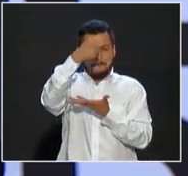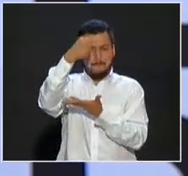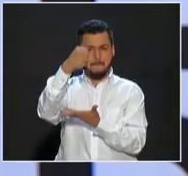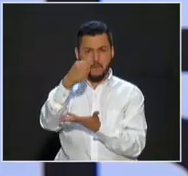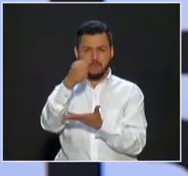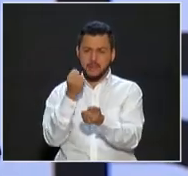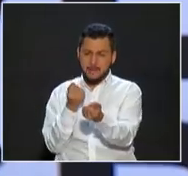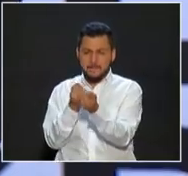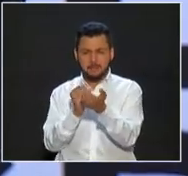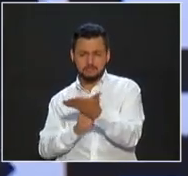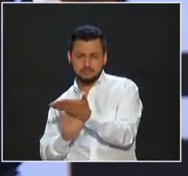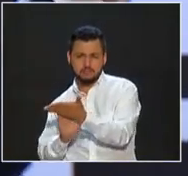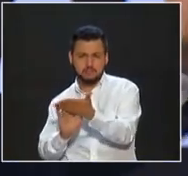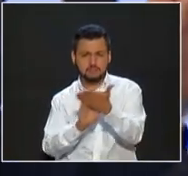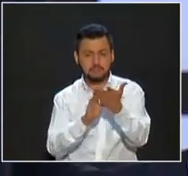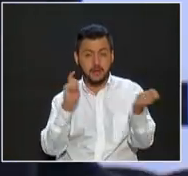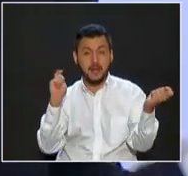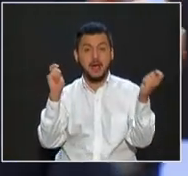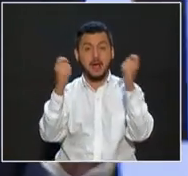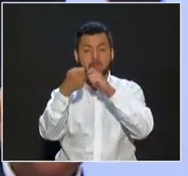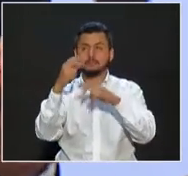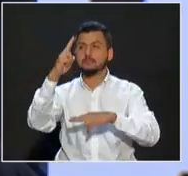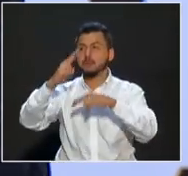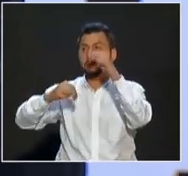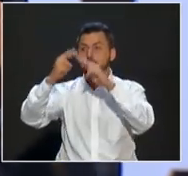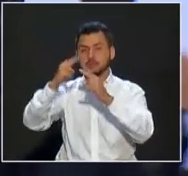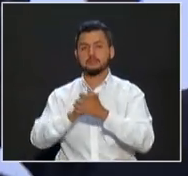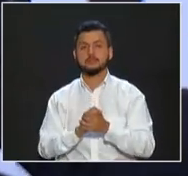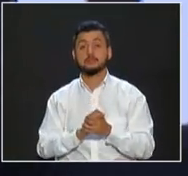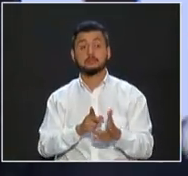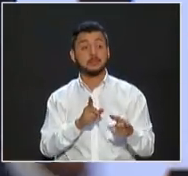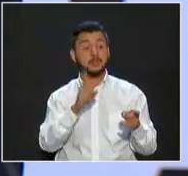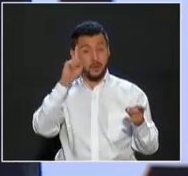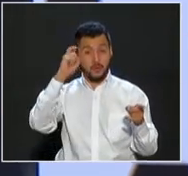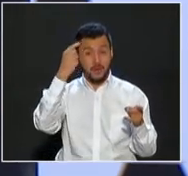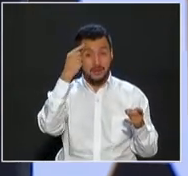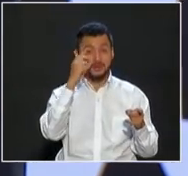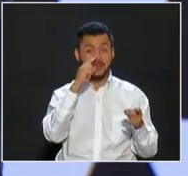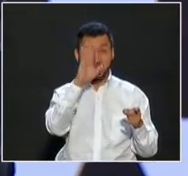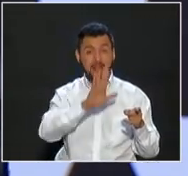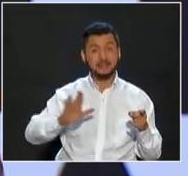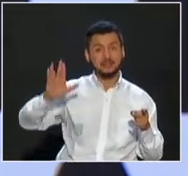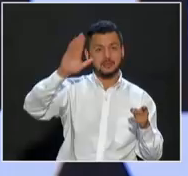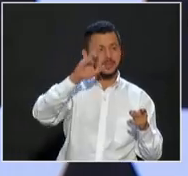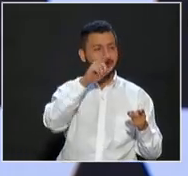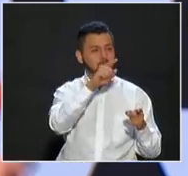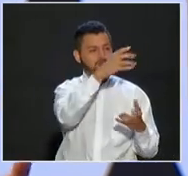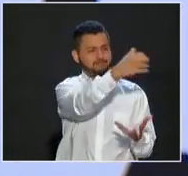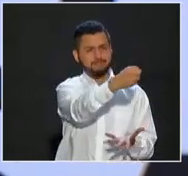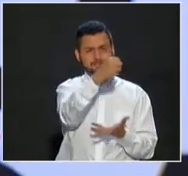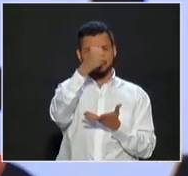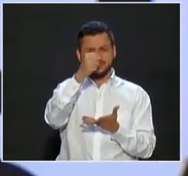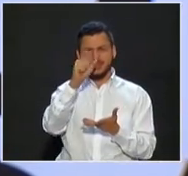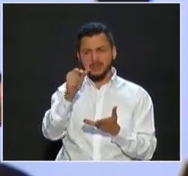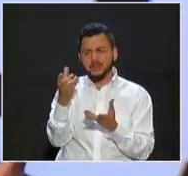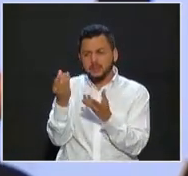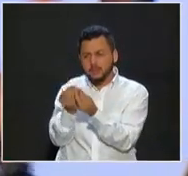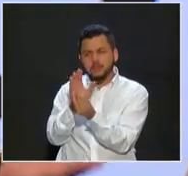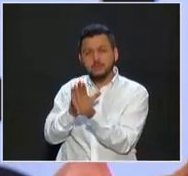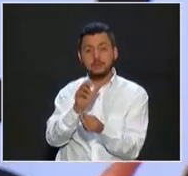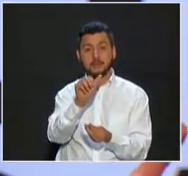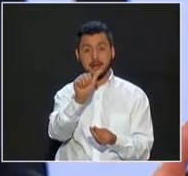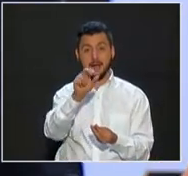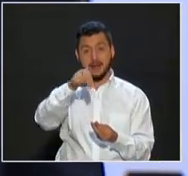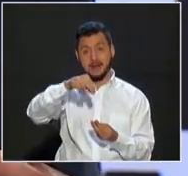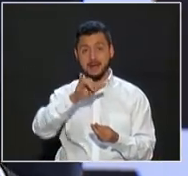compromiso del gobierno nacional y de la ani de hacer esas obras complementarias o sea es un deber ya se comprometieron lo que hay que hacer